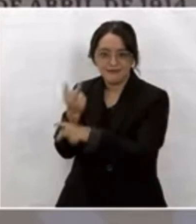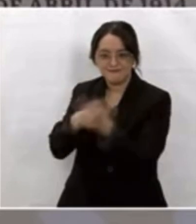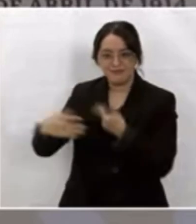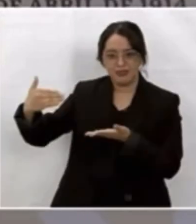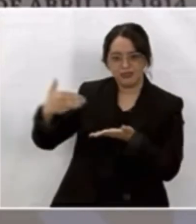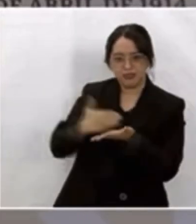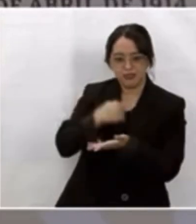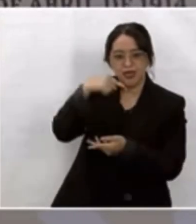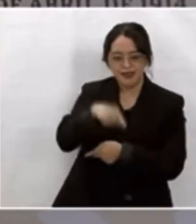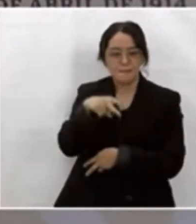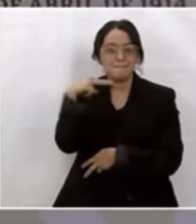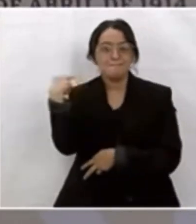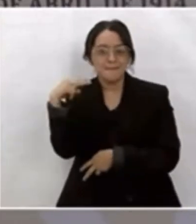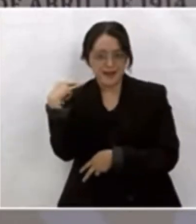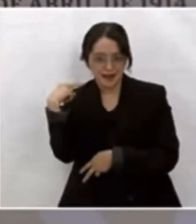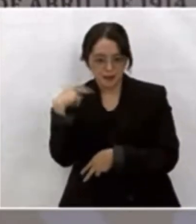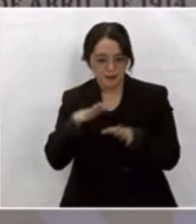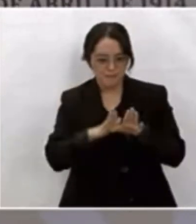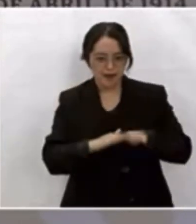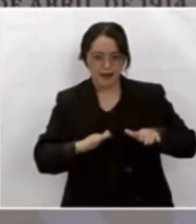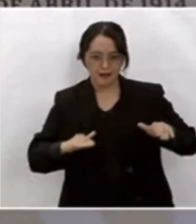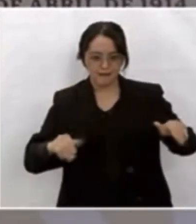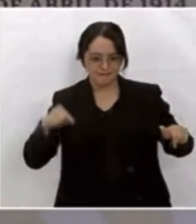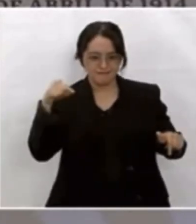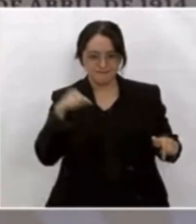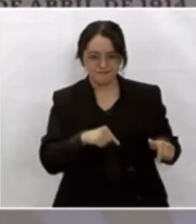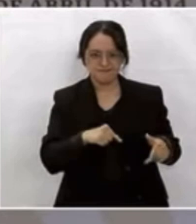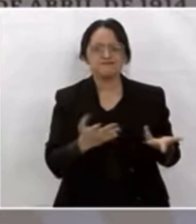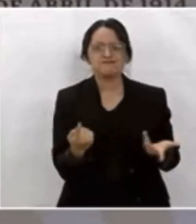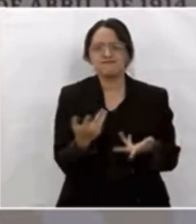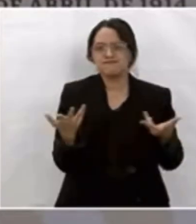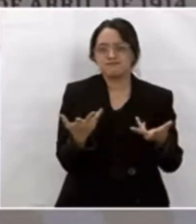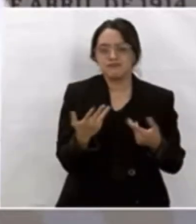y este puerto heroico de Veracruz